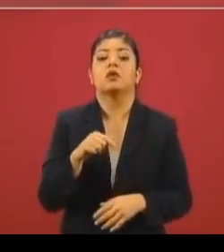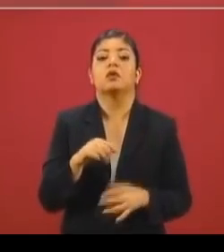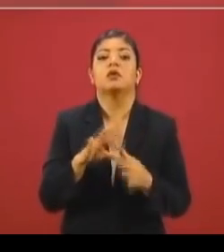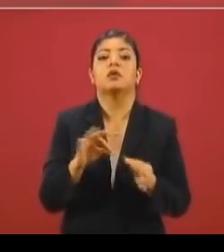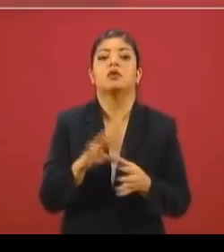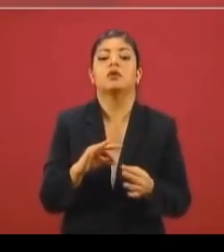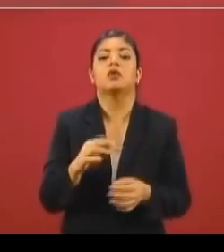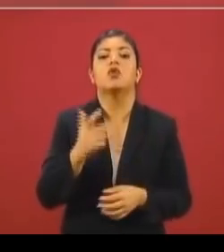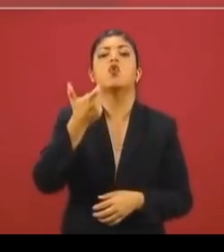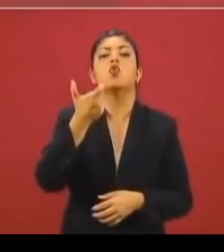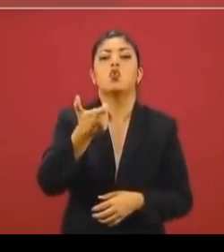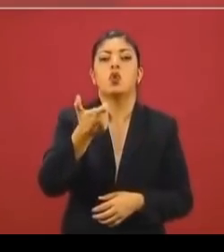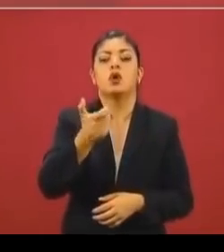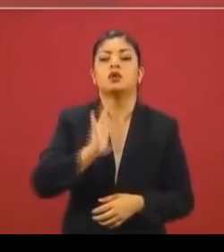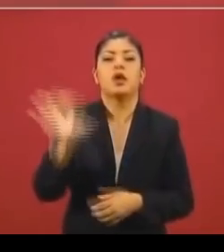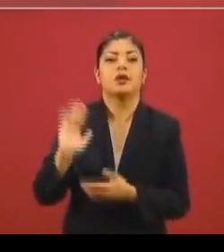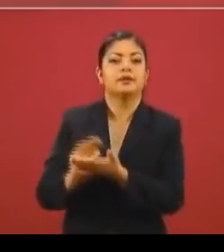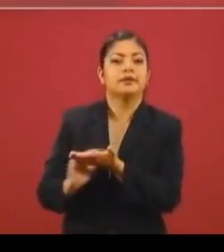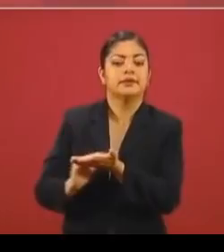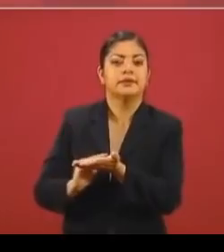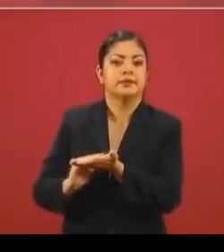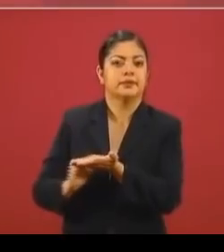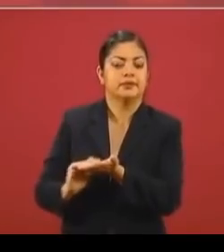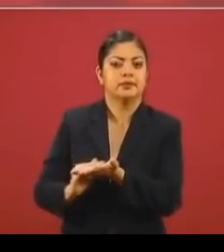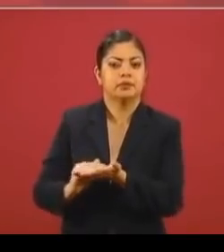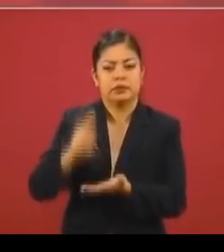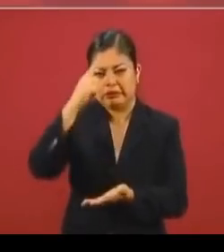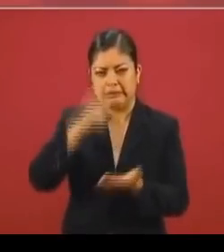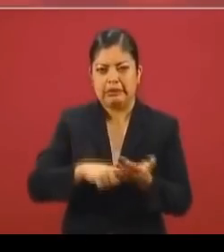sobre cuánto condonaron. Creo que